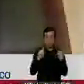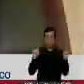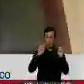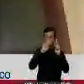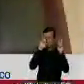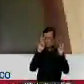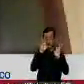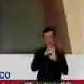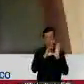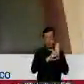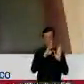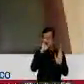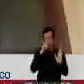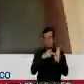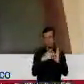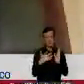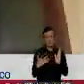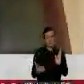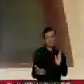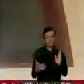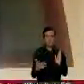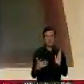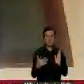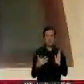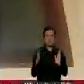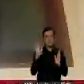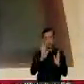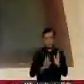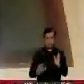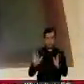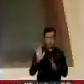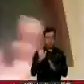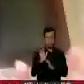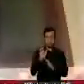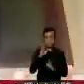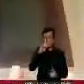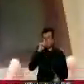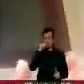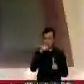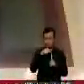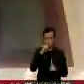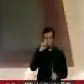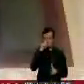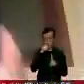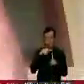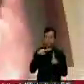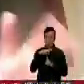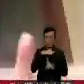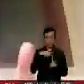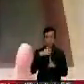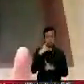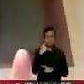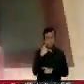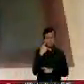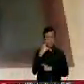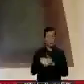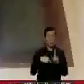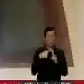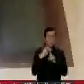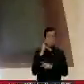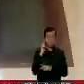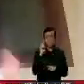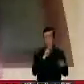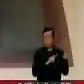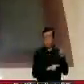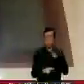tema inconstitucional. El requerimiento del país se orienta posiblemente a una situación de eso, pero hay que darle un mayor